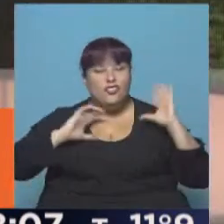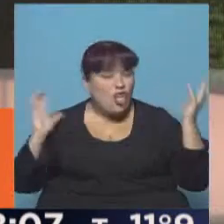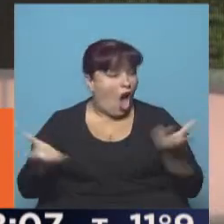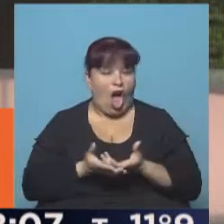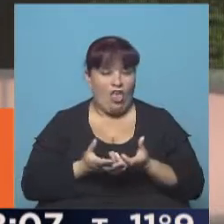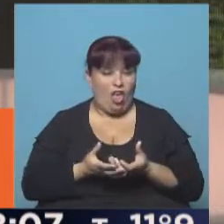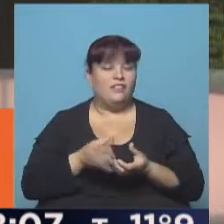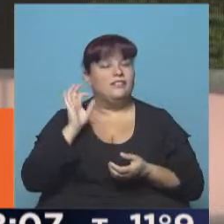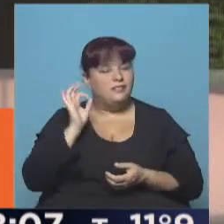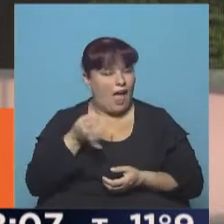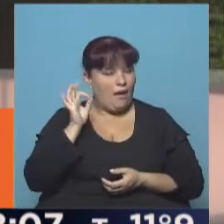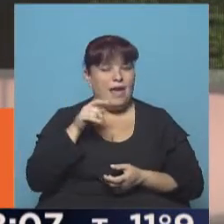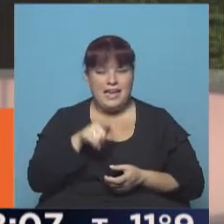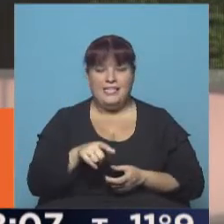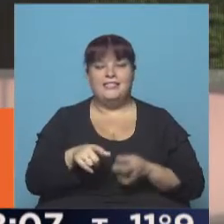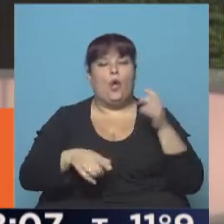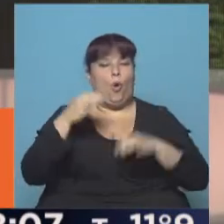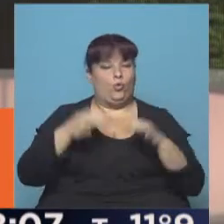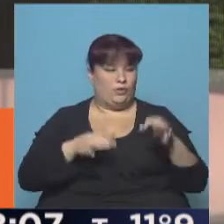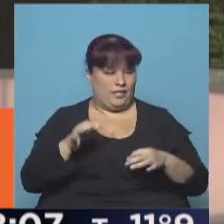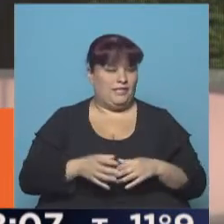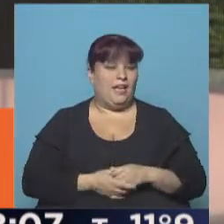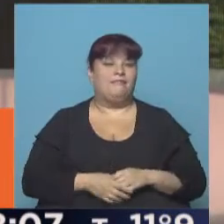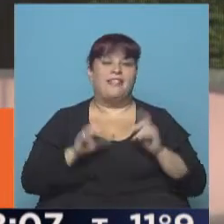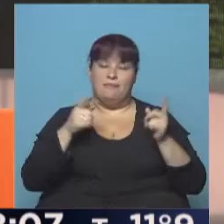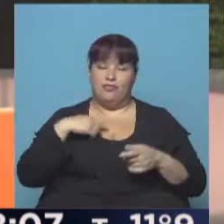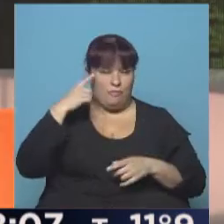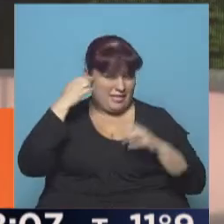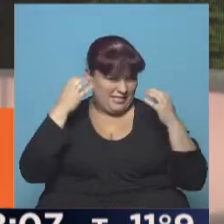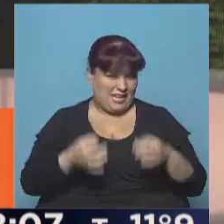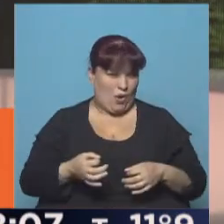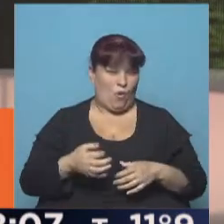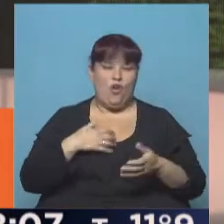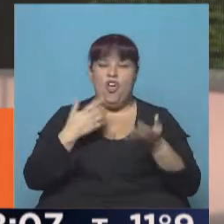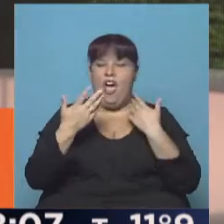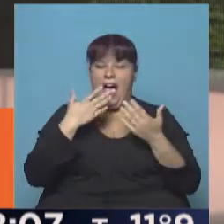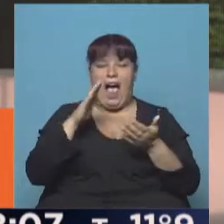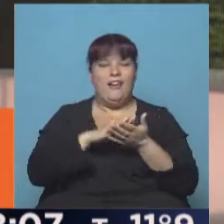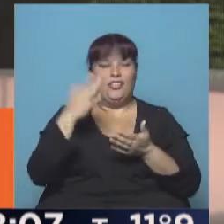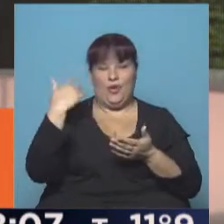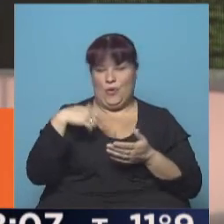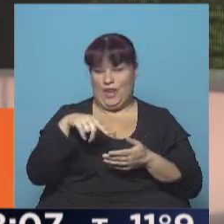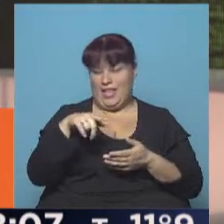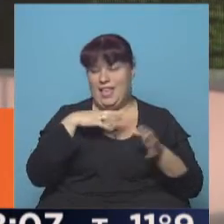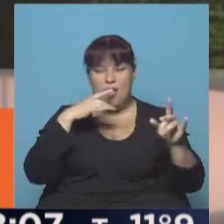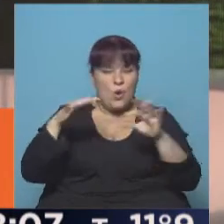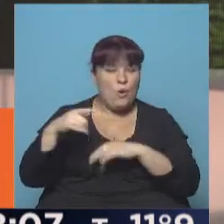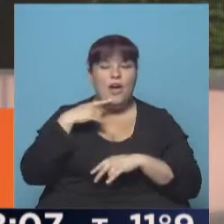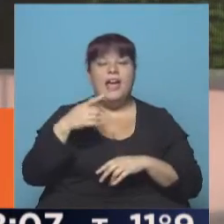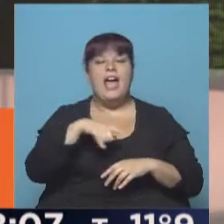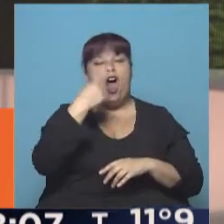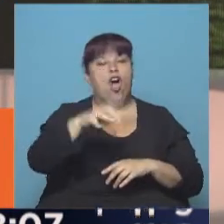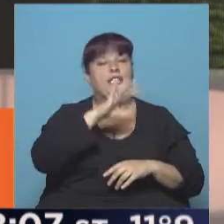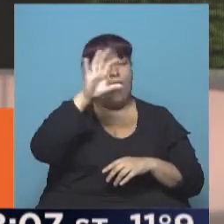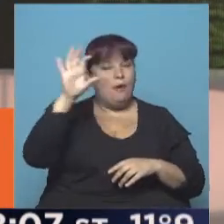todos sabemos que esto es un acto de justicia. De hecho, yo estoy convencido, por lo que hablamos un poco en los pasillos, que el resto de las provincias